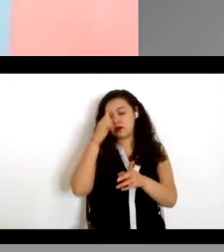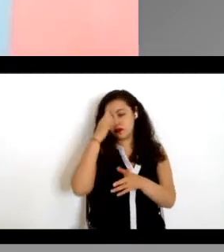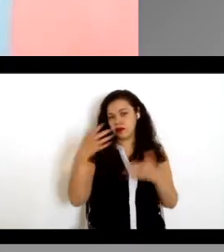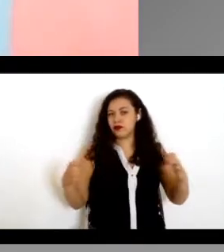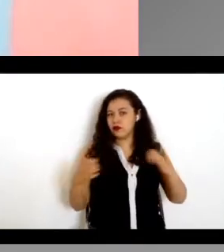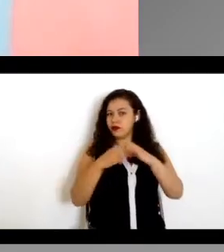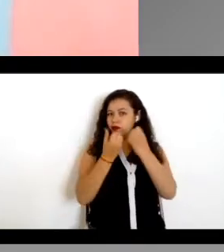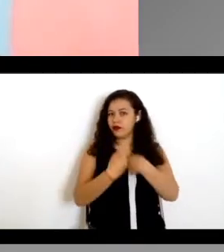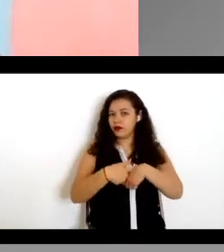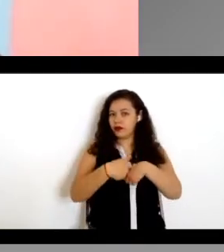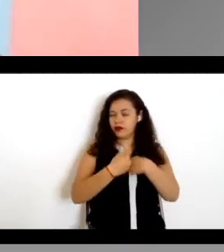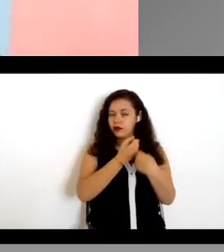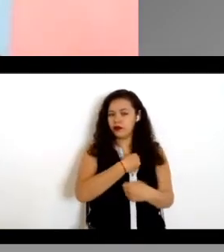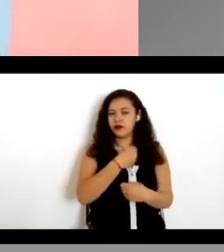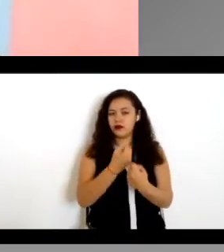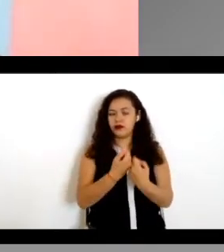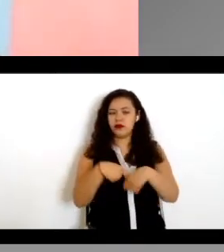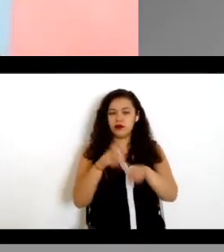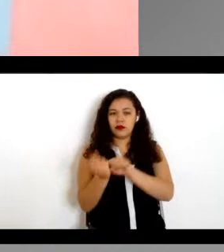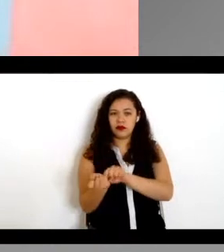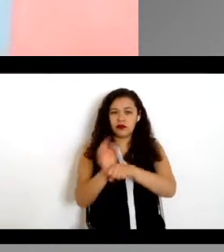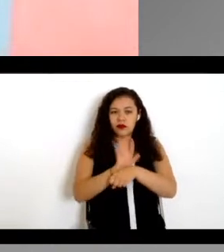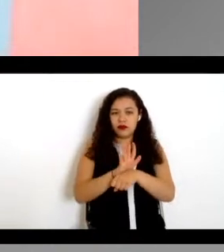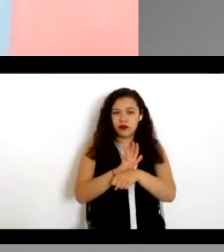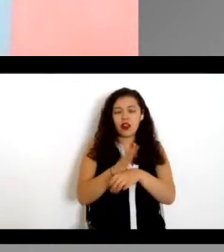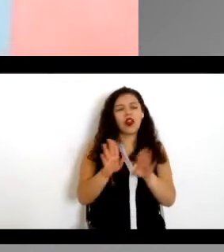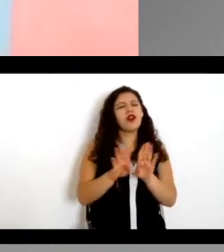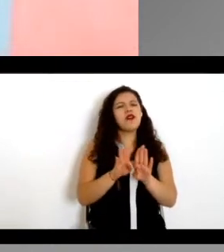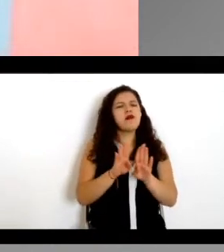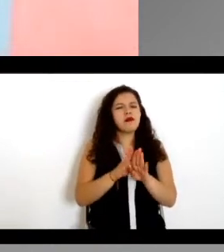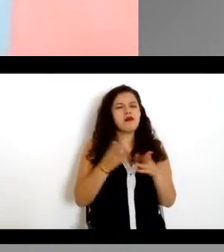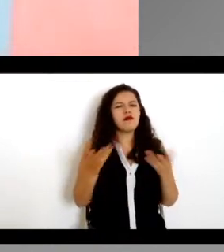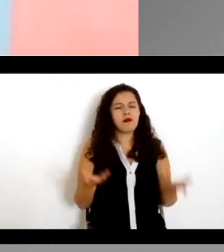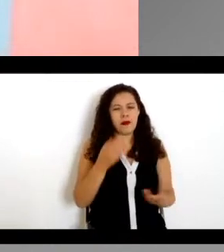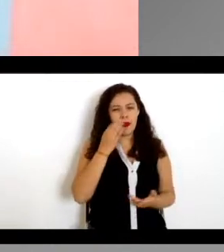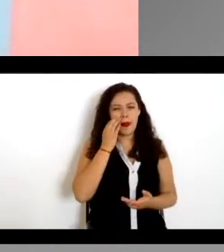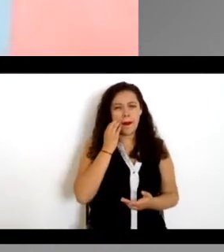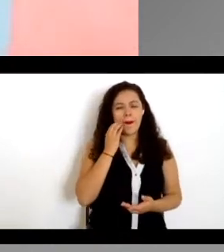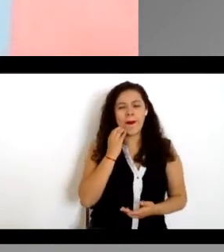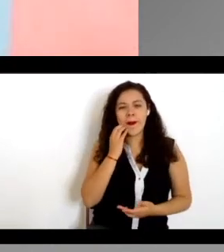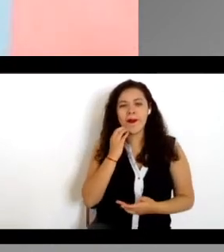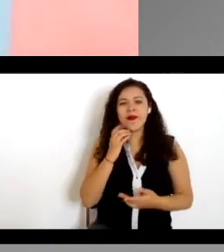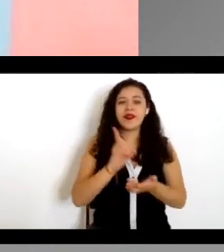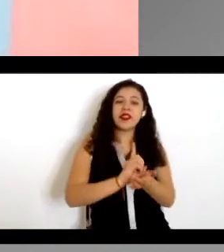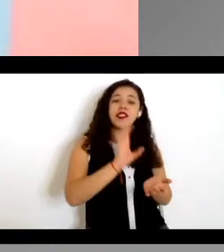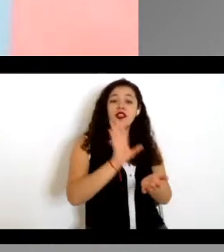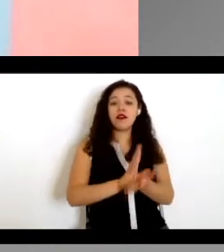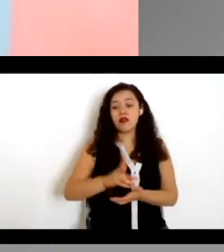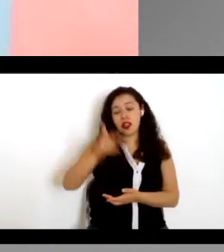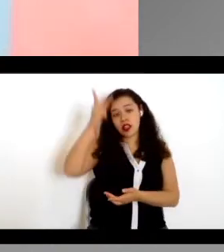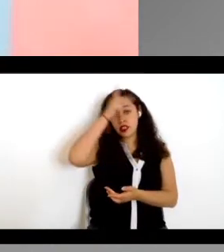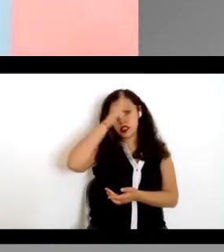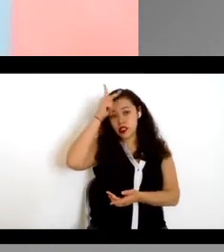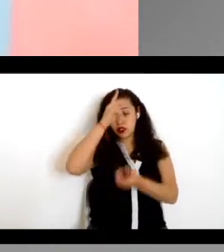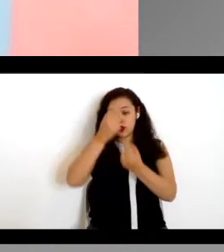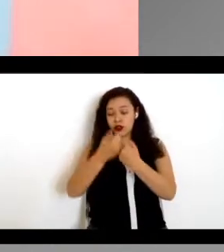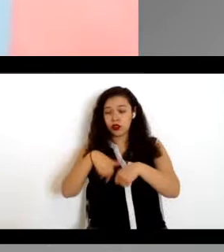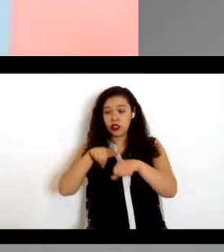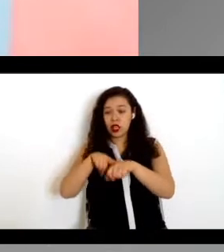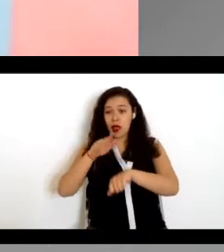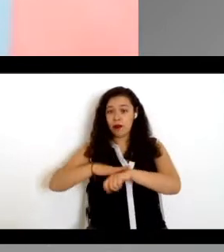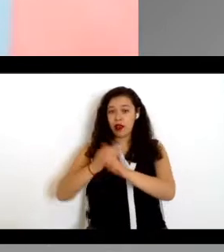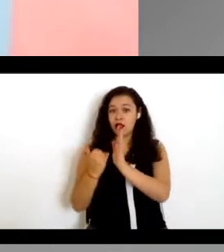no termina de la COVID. ¿En qué sentido? Las cifras de la discapacidad psicosocial van en aumento y siguen siendo las